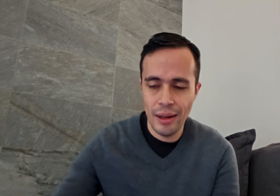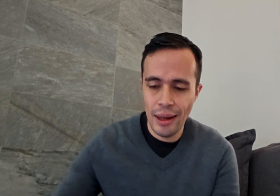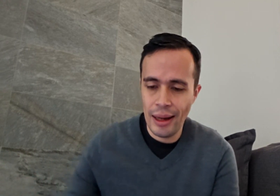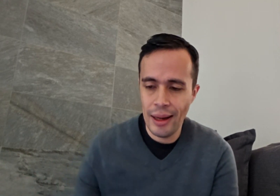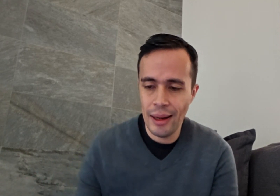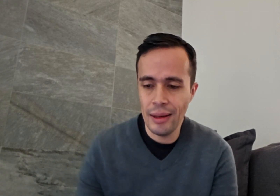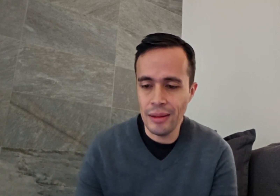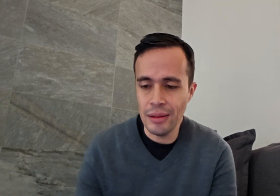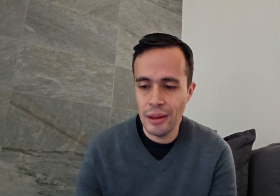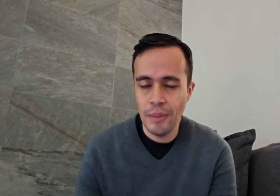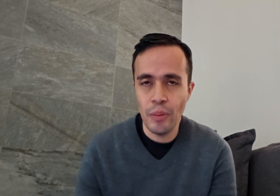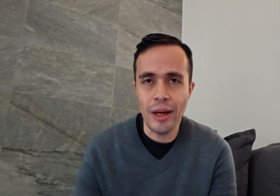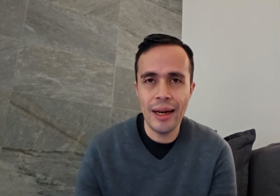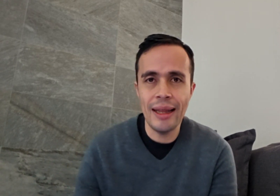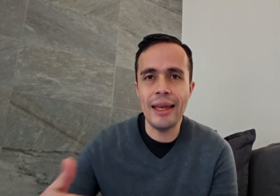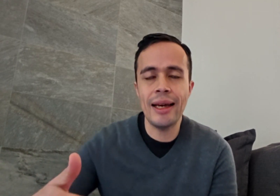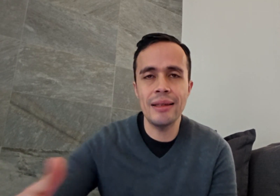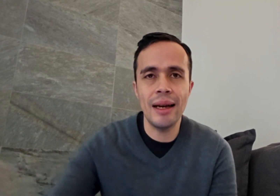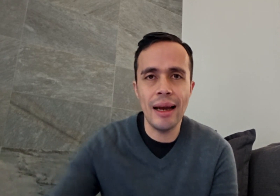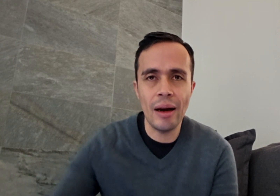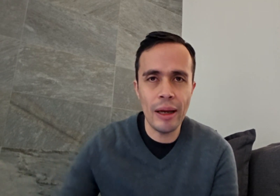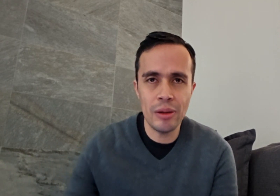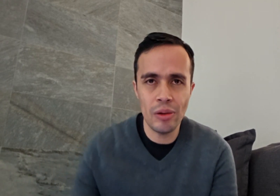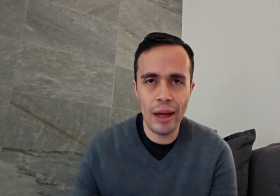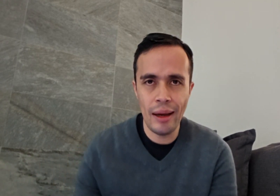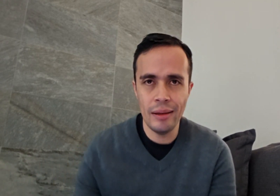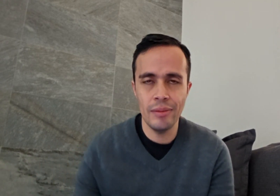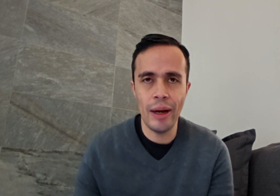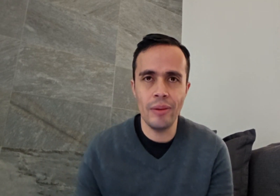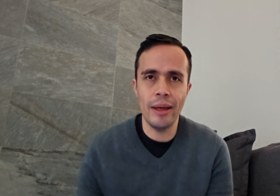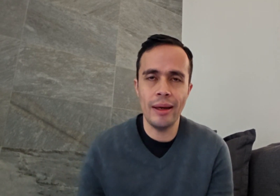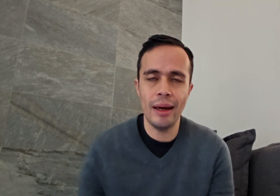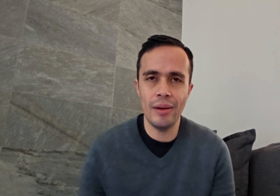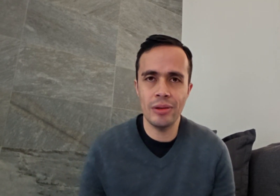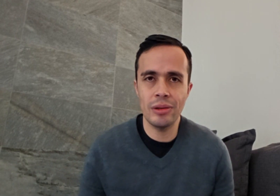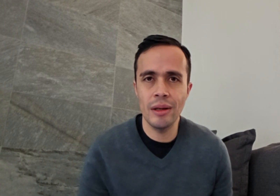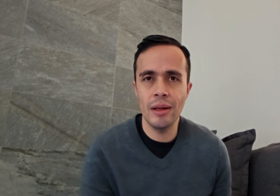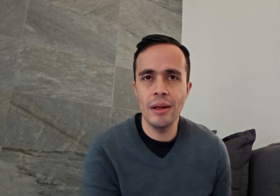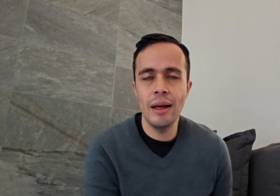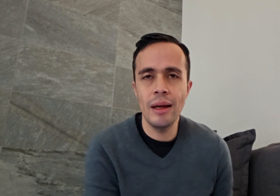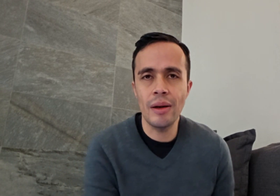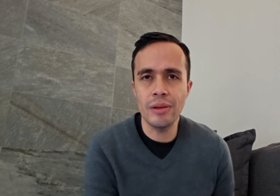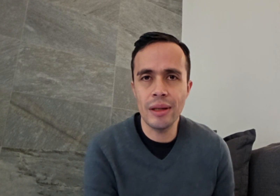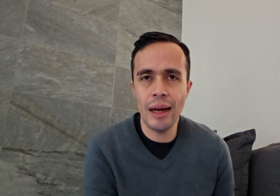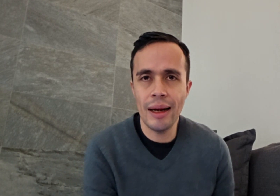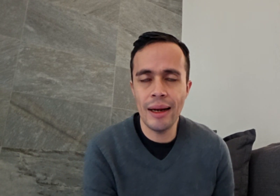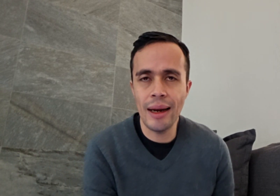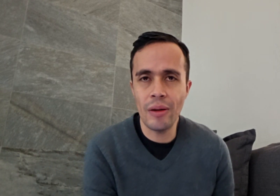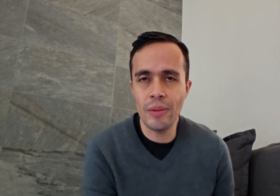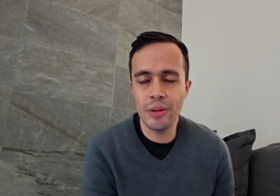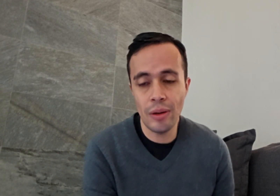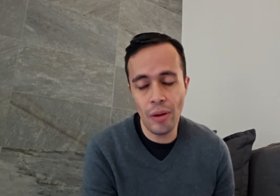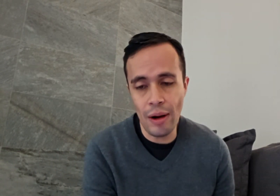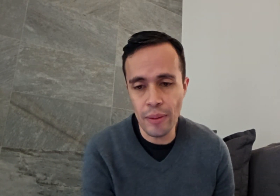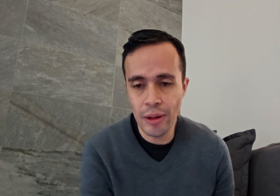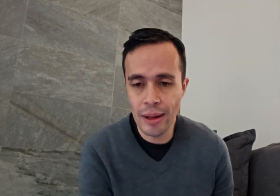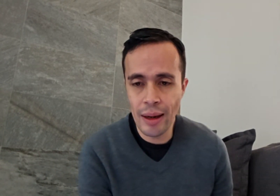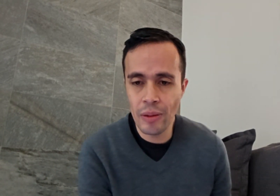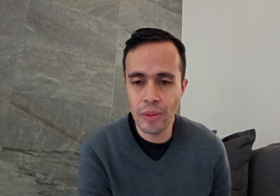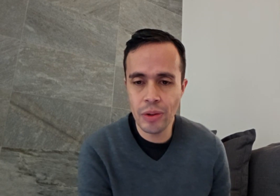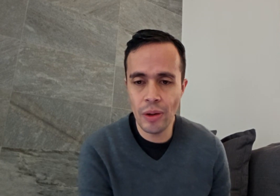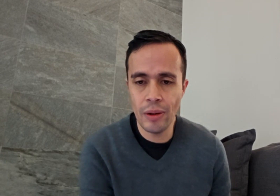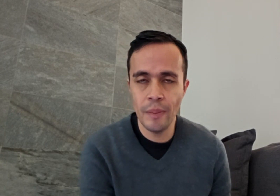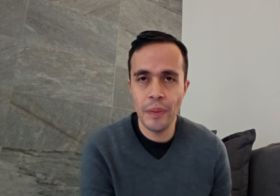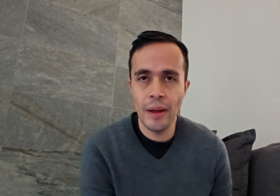convocar a ponerle diques a la 4T, bueno, mexicanos contra la corrupción o a favor